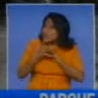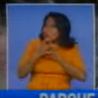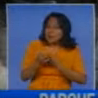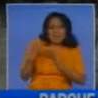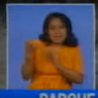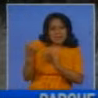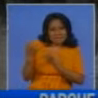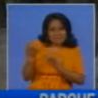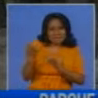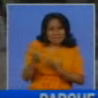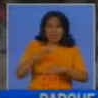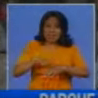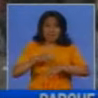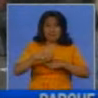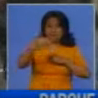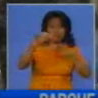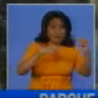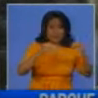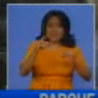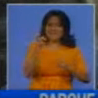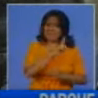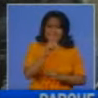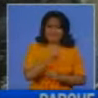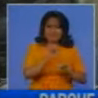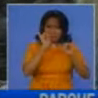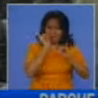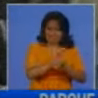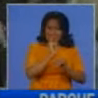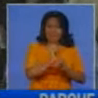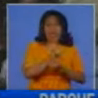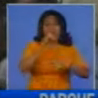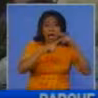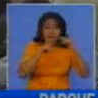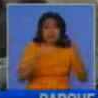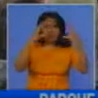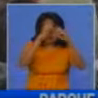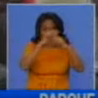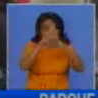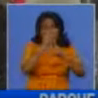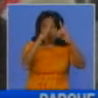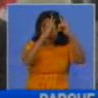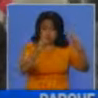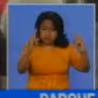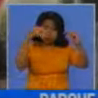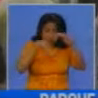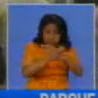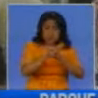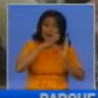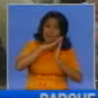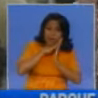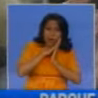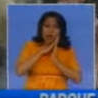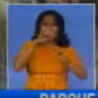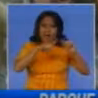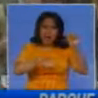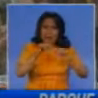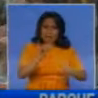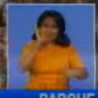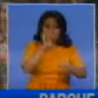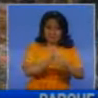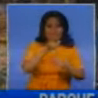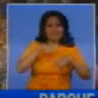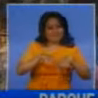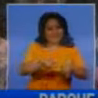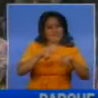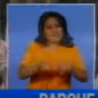salido del lugar. Han pernoctado aquí varias noches. Algunos tendrán que llegar conforme pasan las horas para poder ver a esta